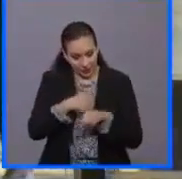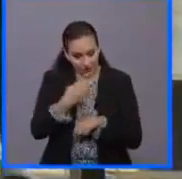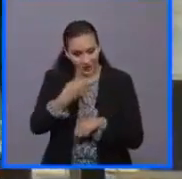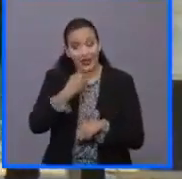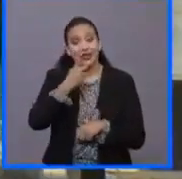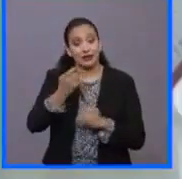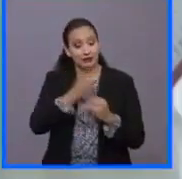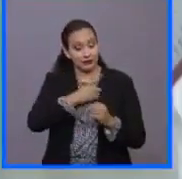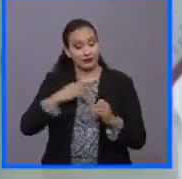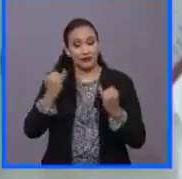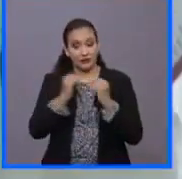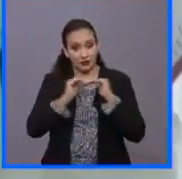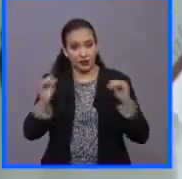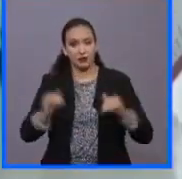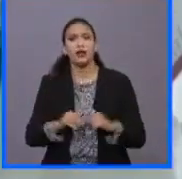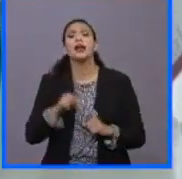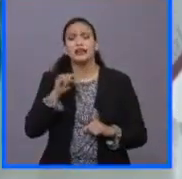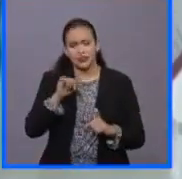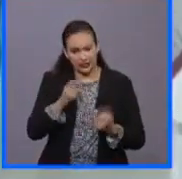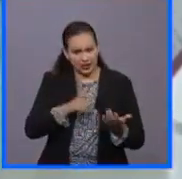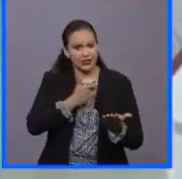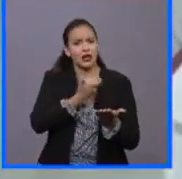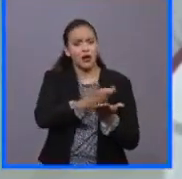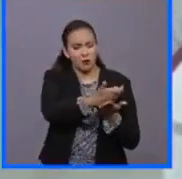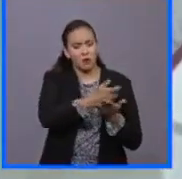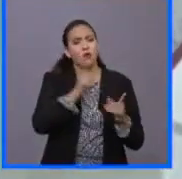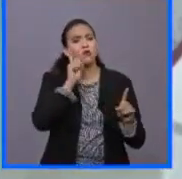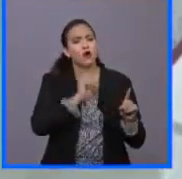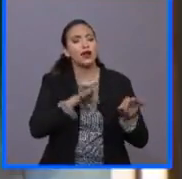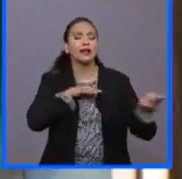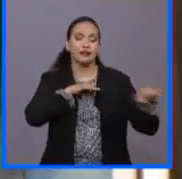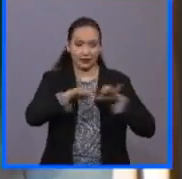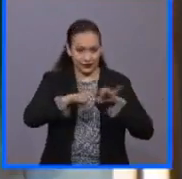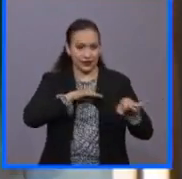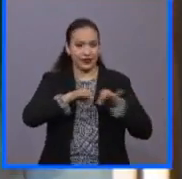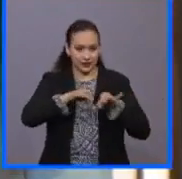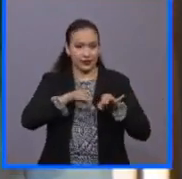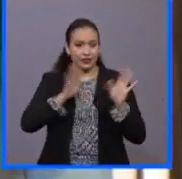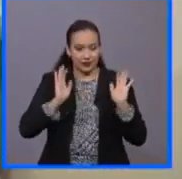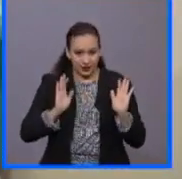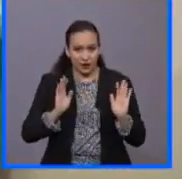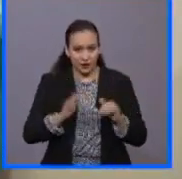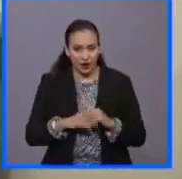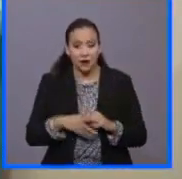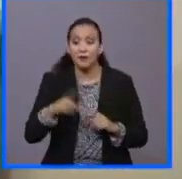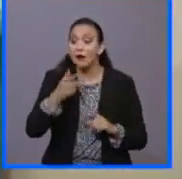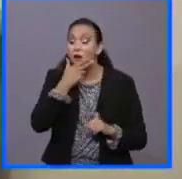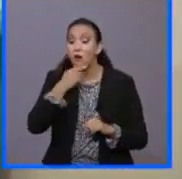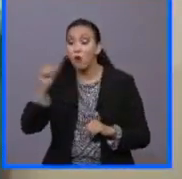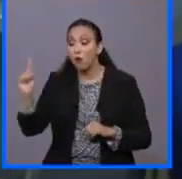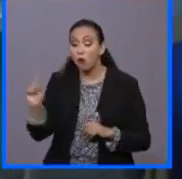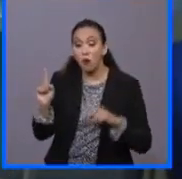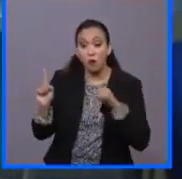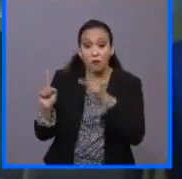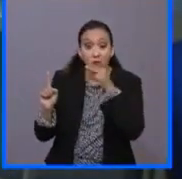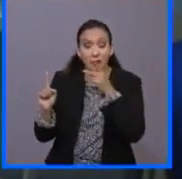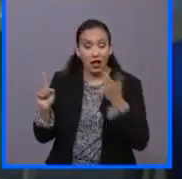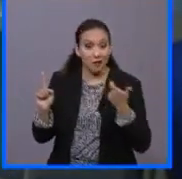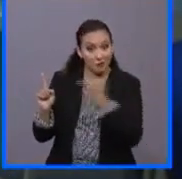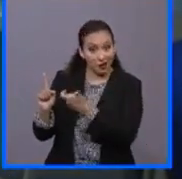constitucional, ya que dicha prestación se otorga a las madres trabajadoras sin considerar al hombre en su calidad de